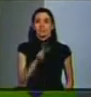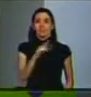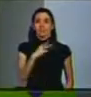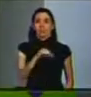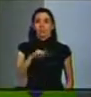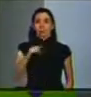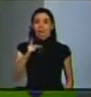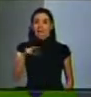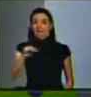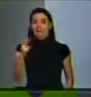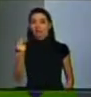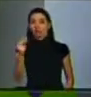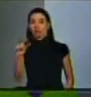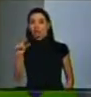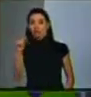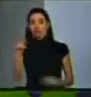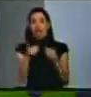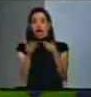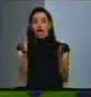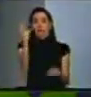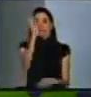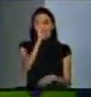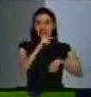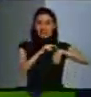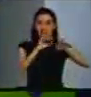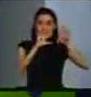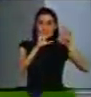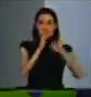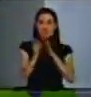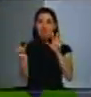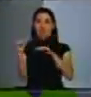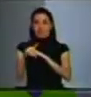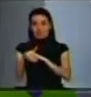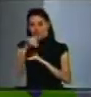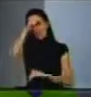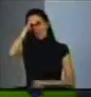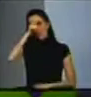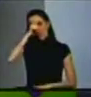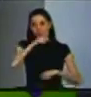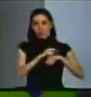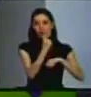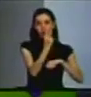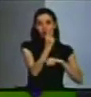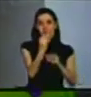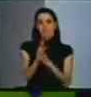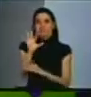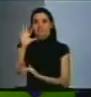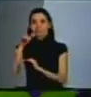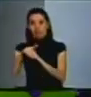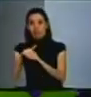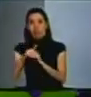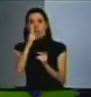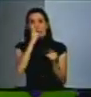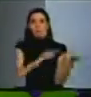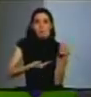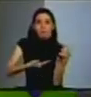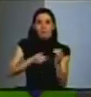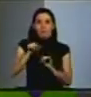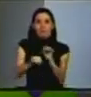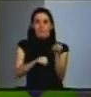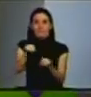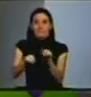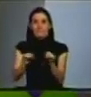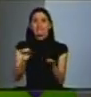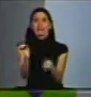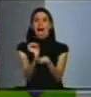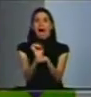Vicuña Maquena 1262, abierto el sábado de 10 a 18 horas y el domingo de 11 a 17. Stock de muñecas,